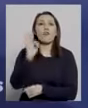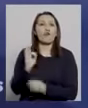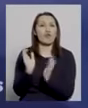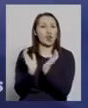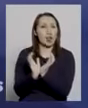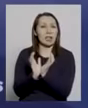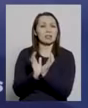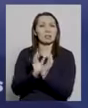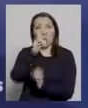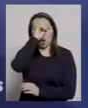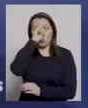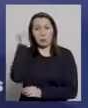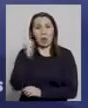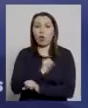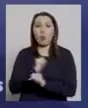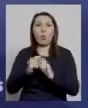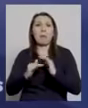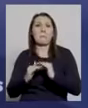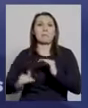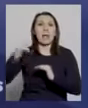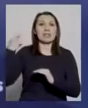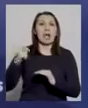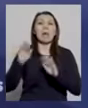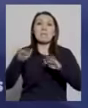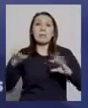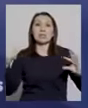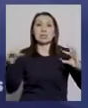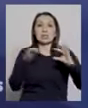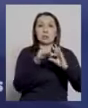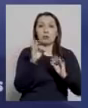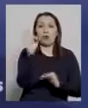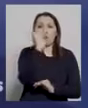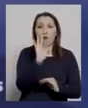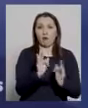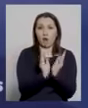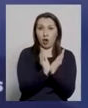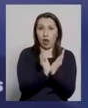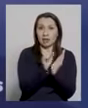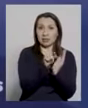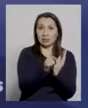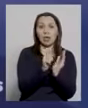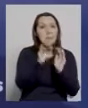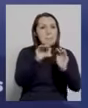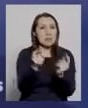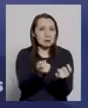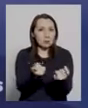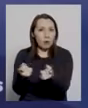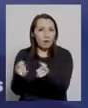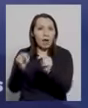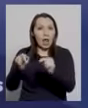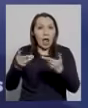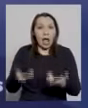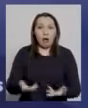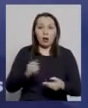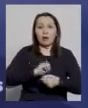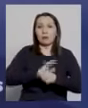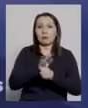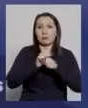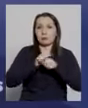Las clínicas no pueden cobrar más que el arancel FONASA en este momento de